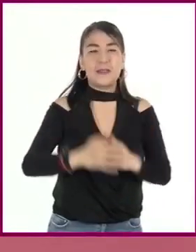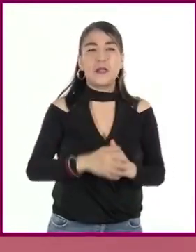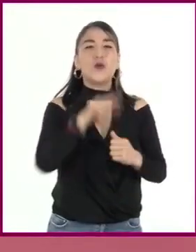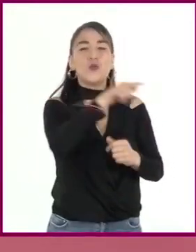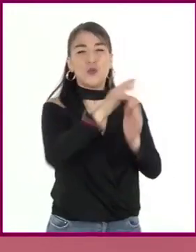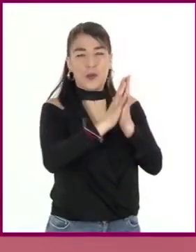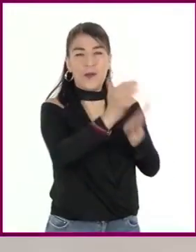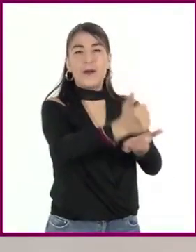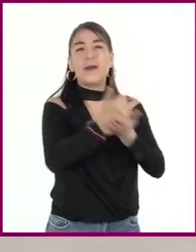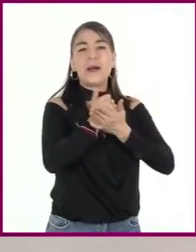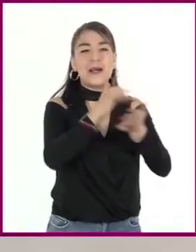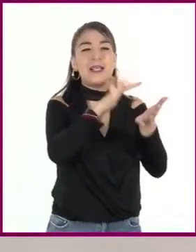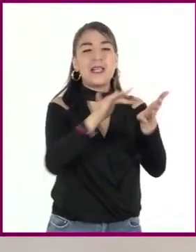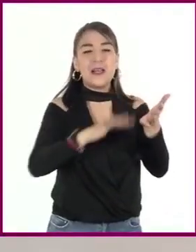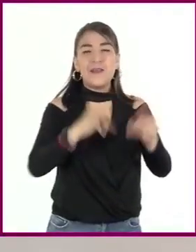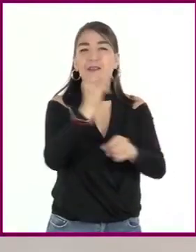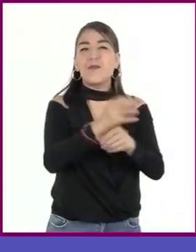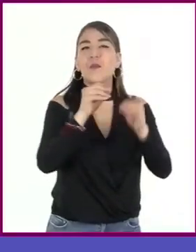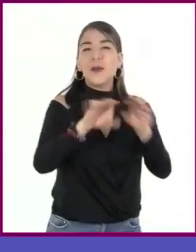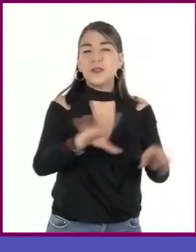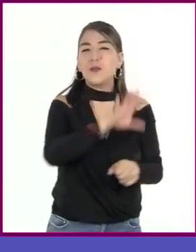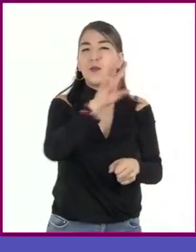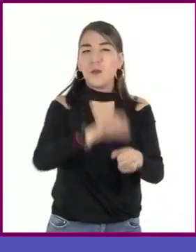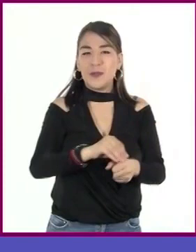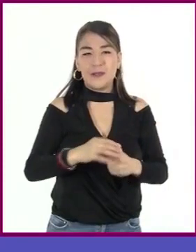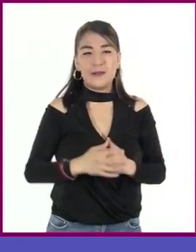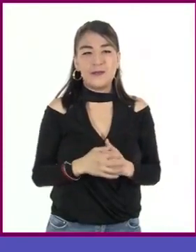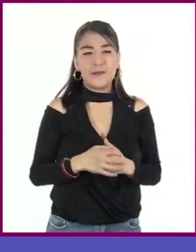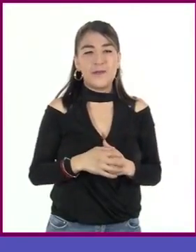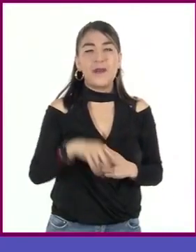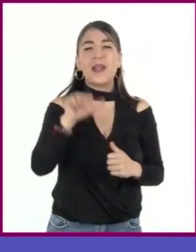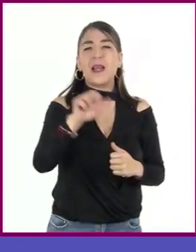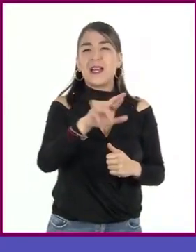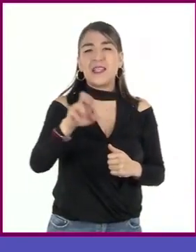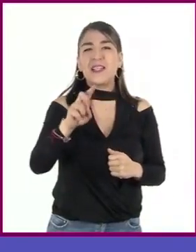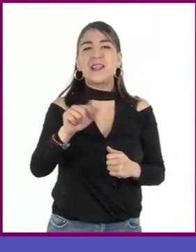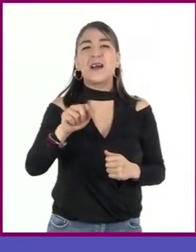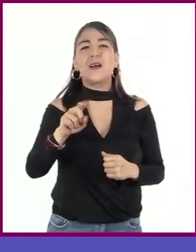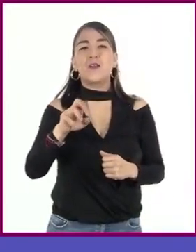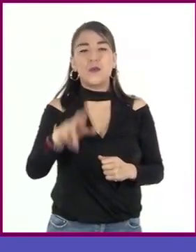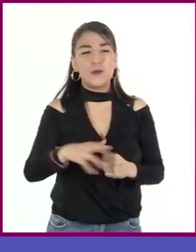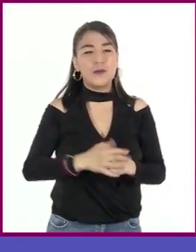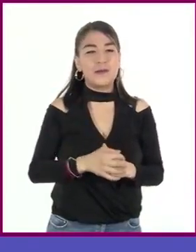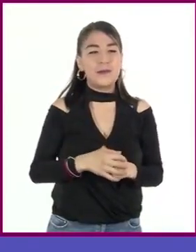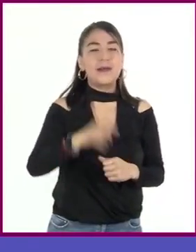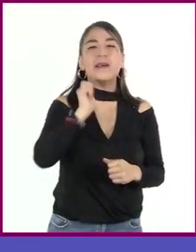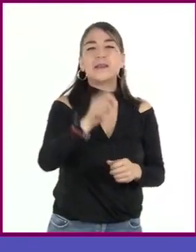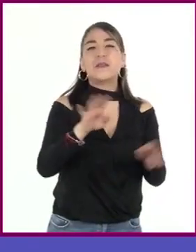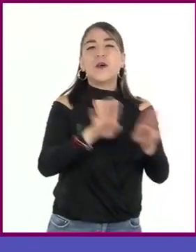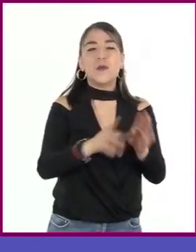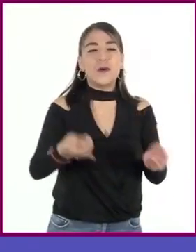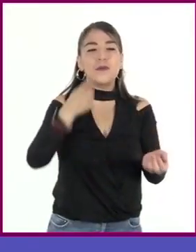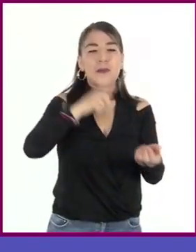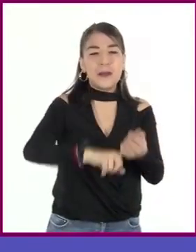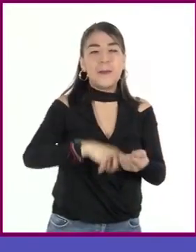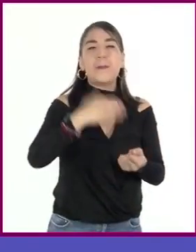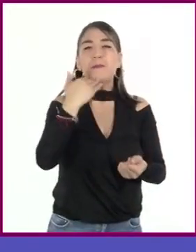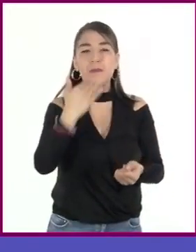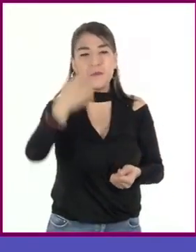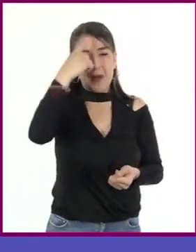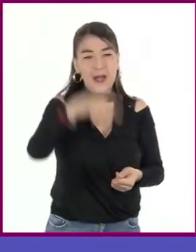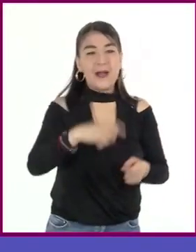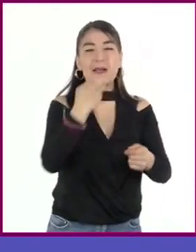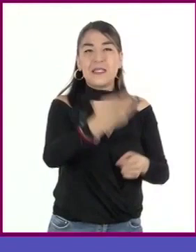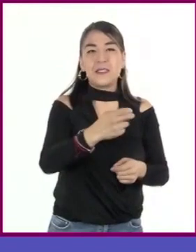por favor, a leer las definiciones completas. Arrendador es el propietario de un bien que ha decidido ceder el uso de